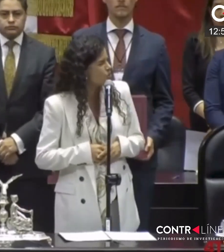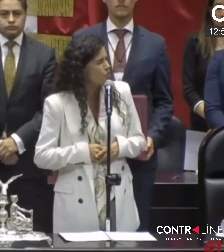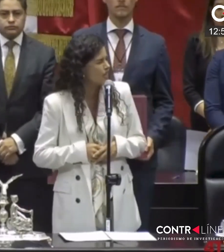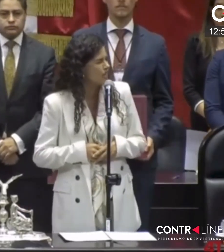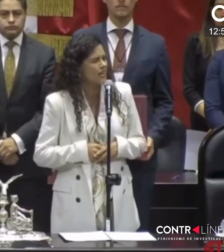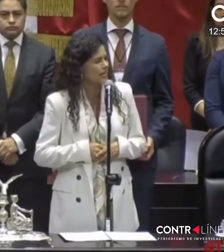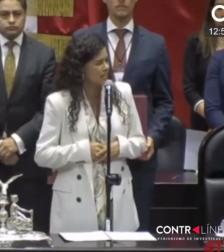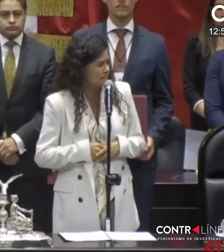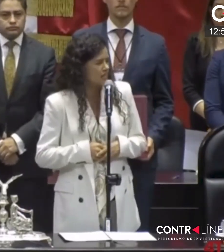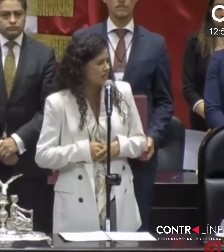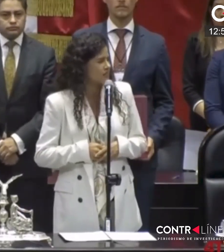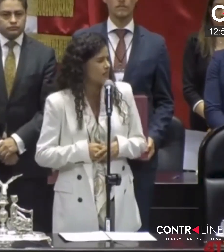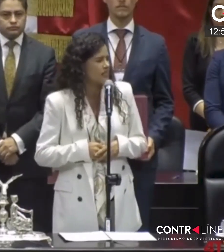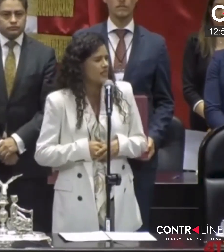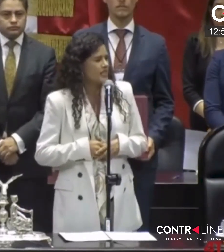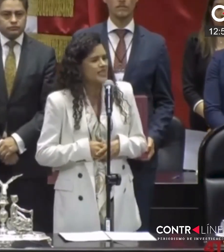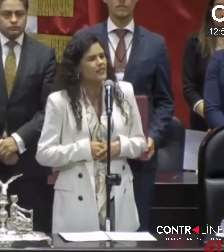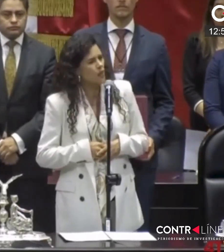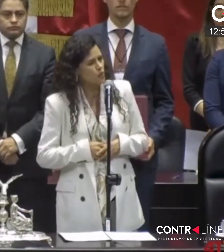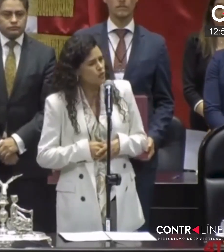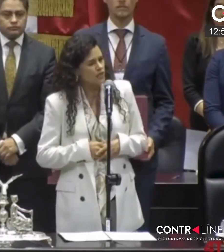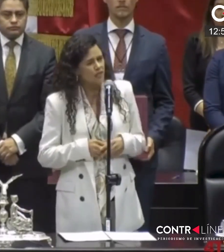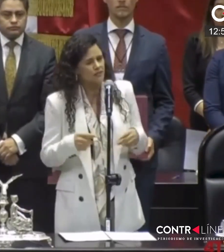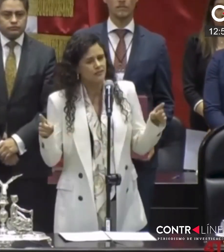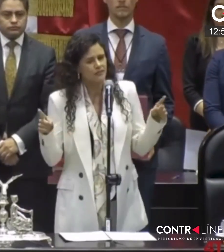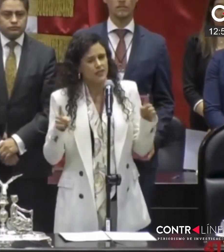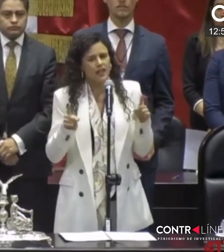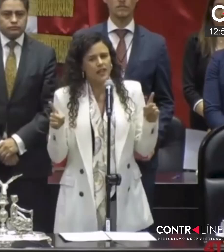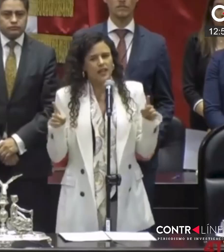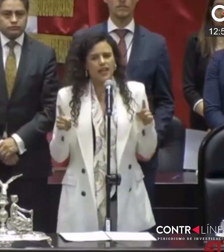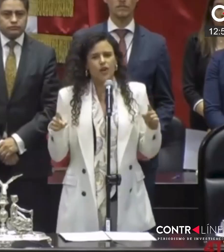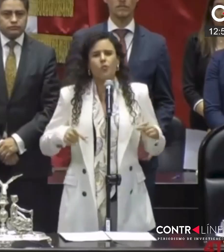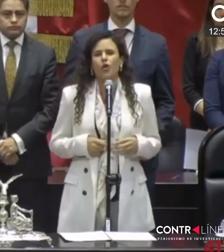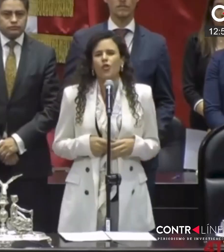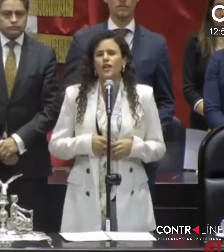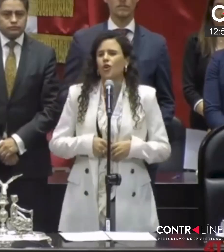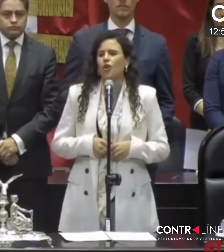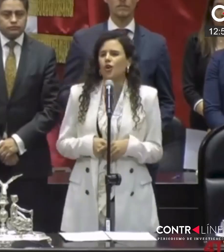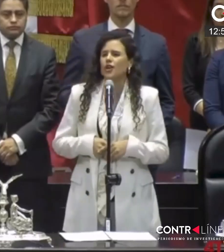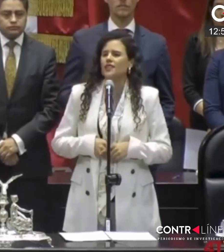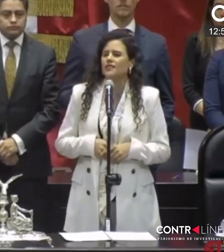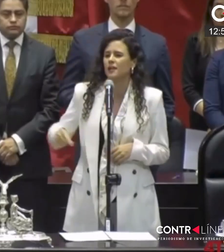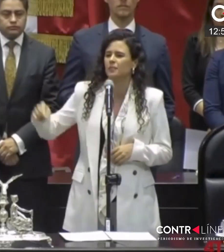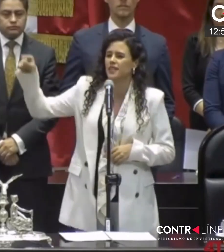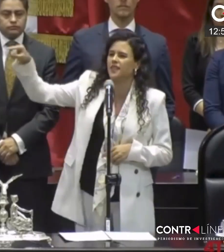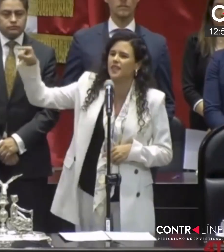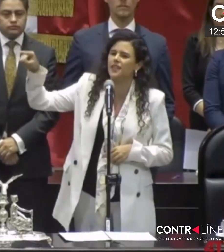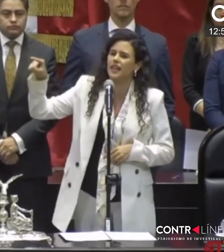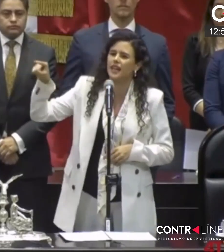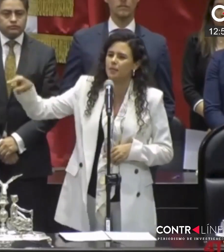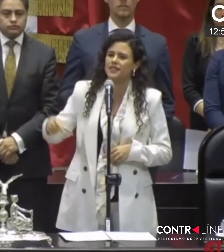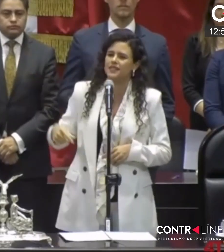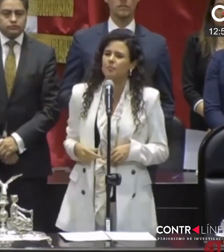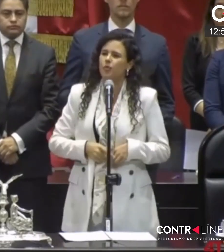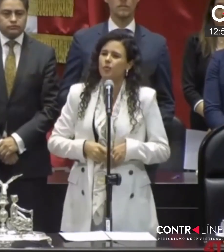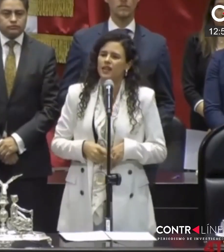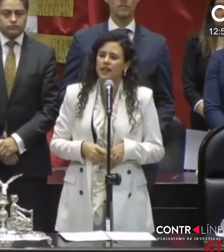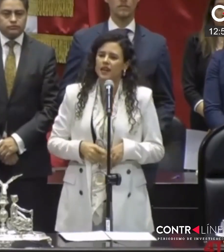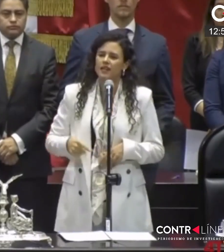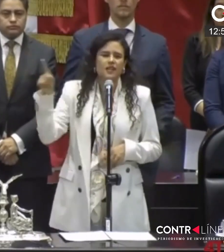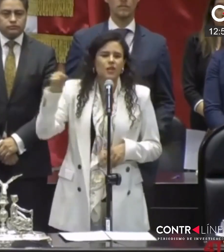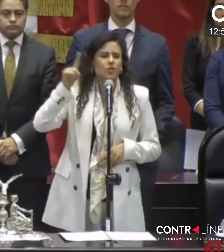del ingreso y la riqueza, que se traduce en que, como lo dijo hoy el presidente en la